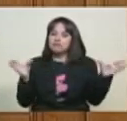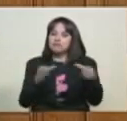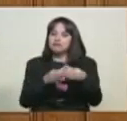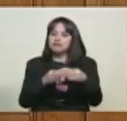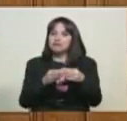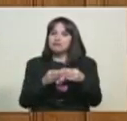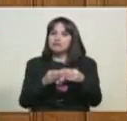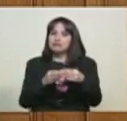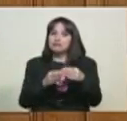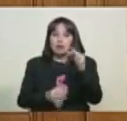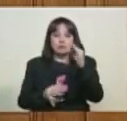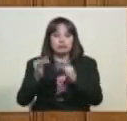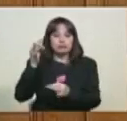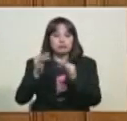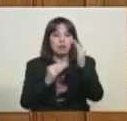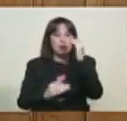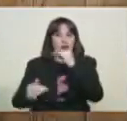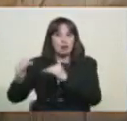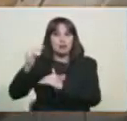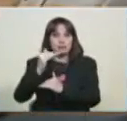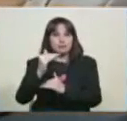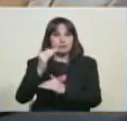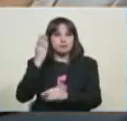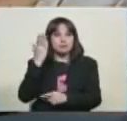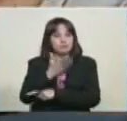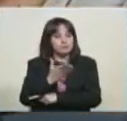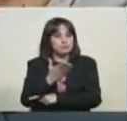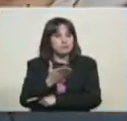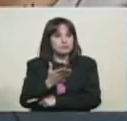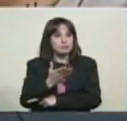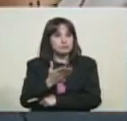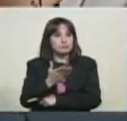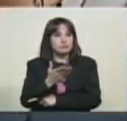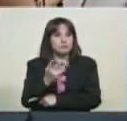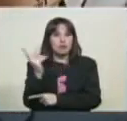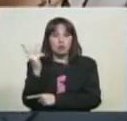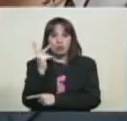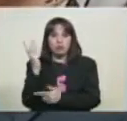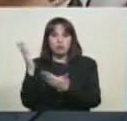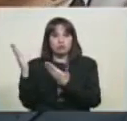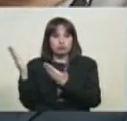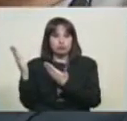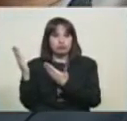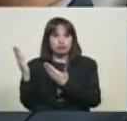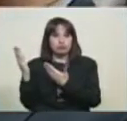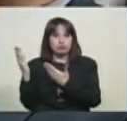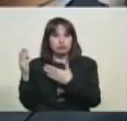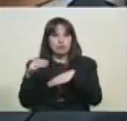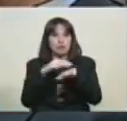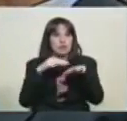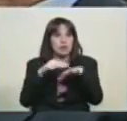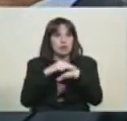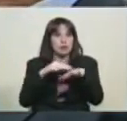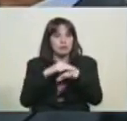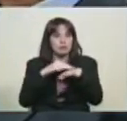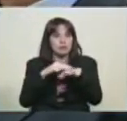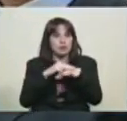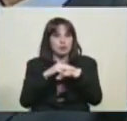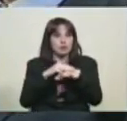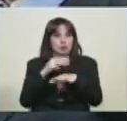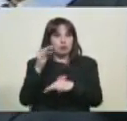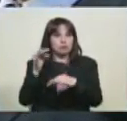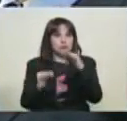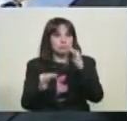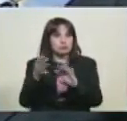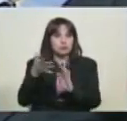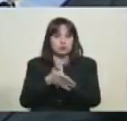señor magistrado Michael Moreno, como queremos ir, ministro del Interior, jefe del SEBIN, jefe